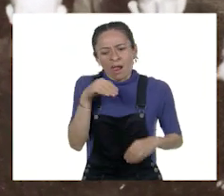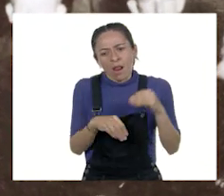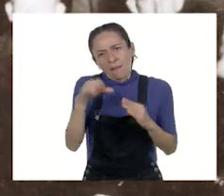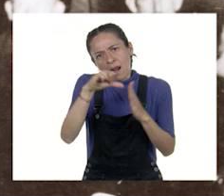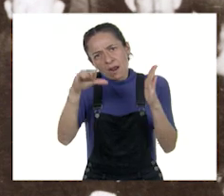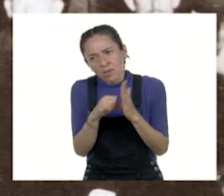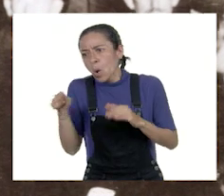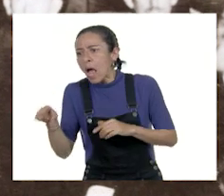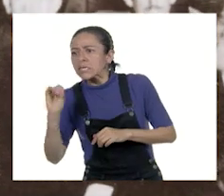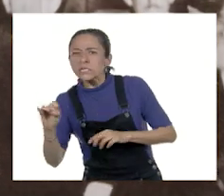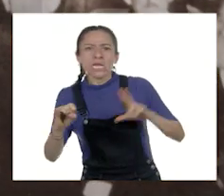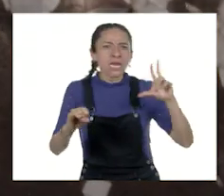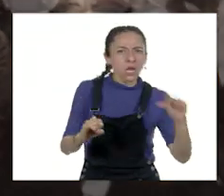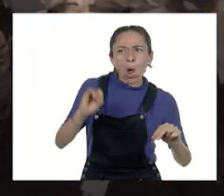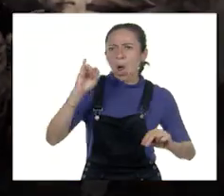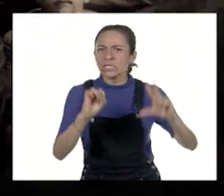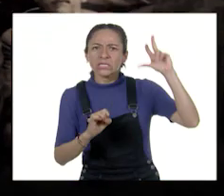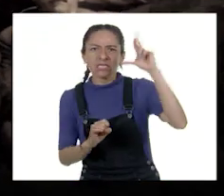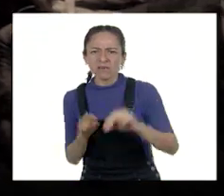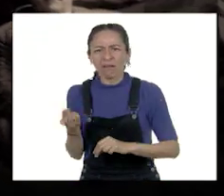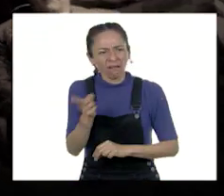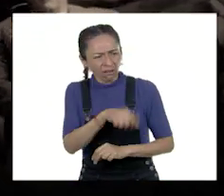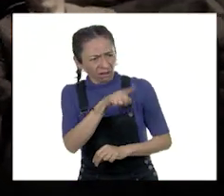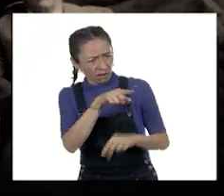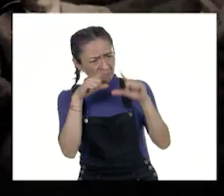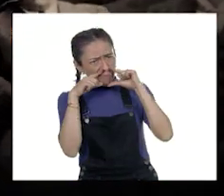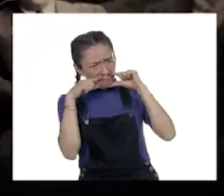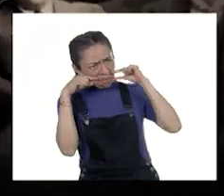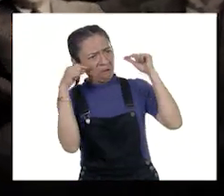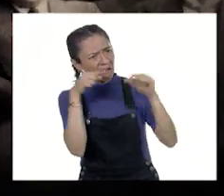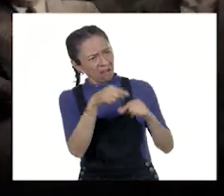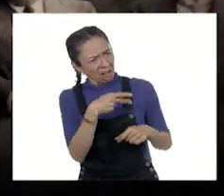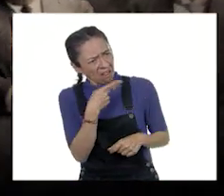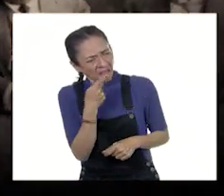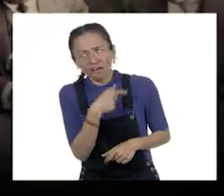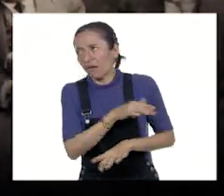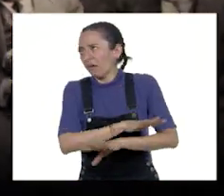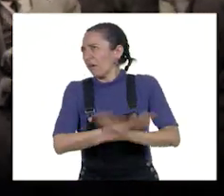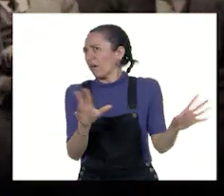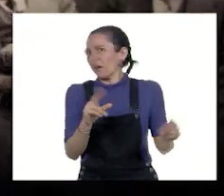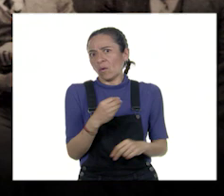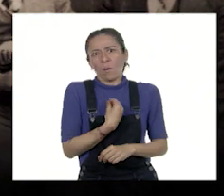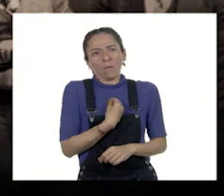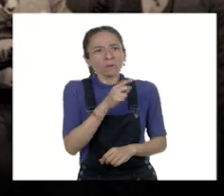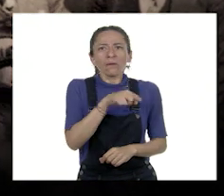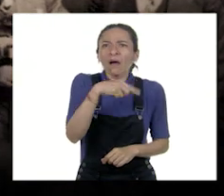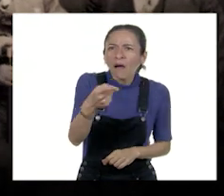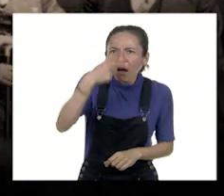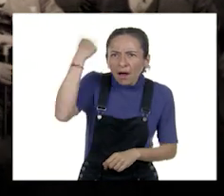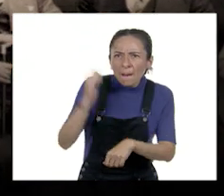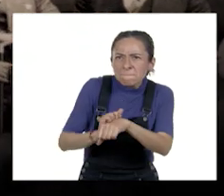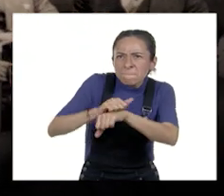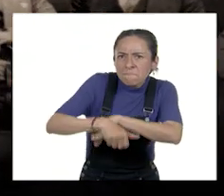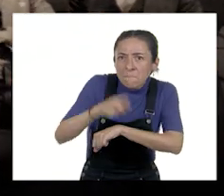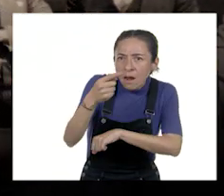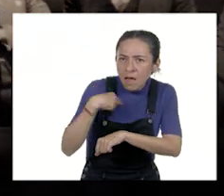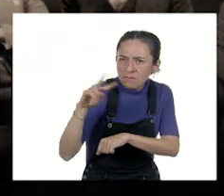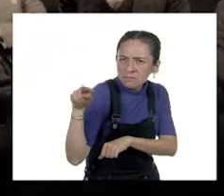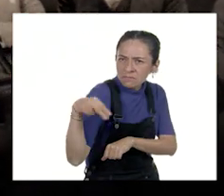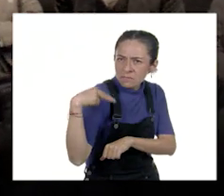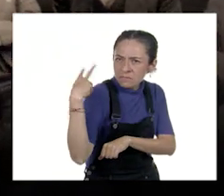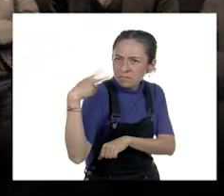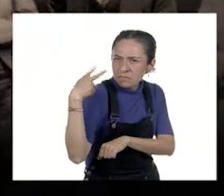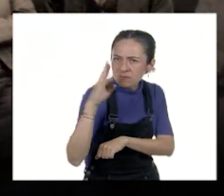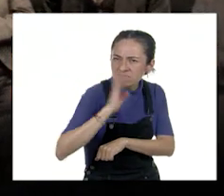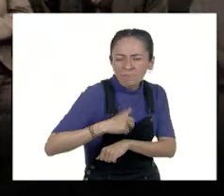otro no está de acuerdo, que al otro ya le cayó el gordo el del bigotito que está hablando, que el pelón de adelante ya me miró feo? Eran tantas